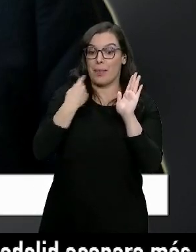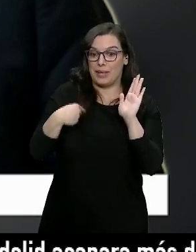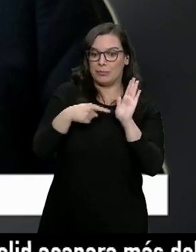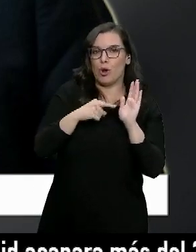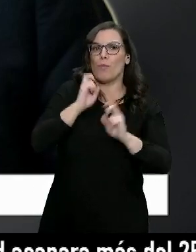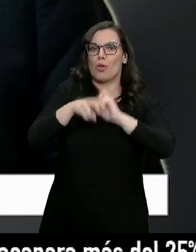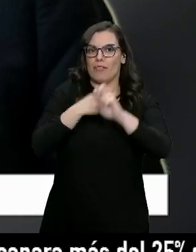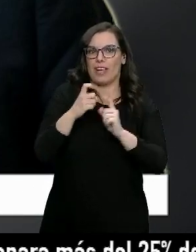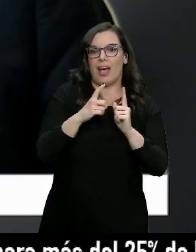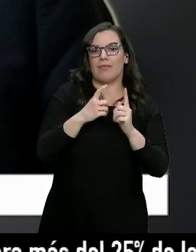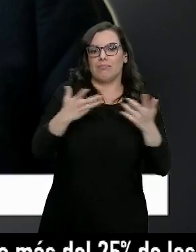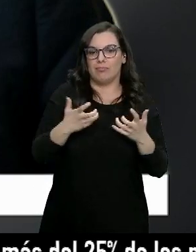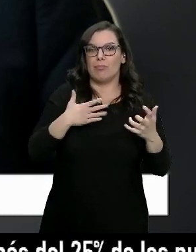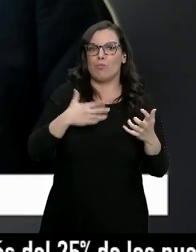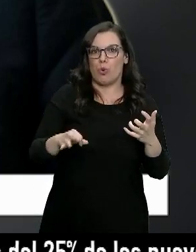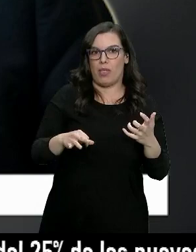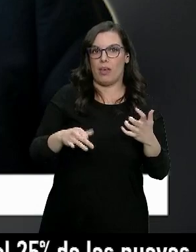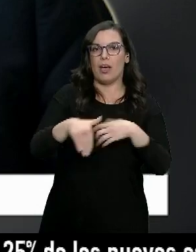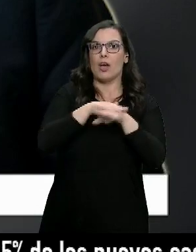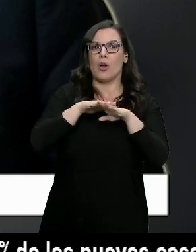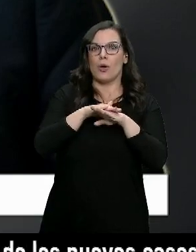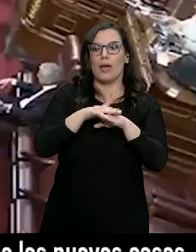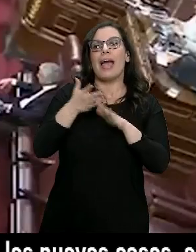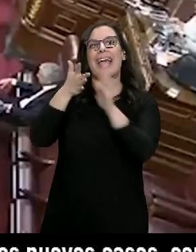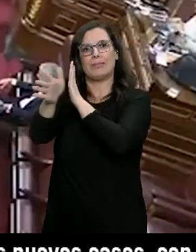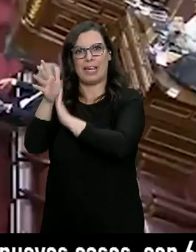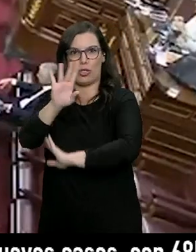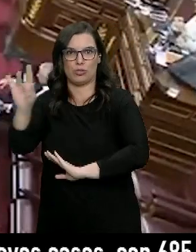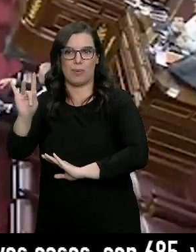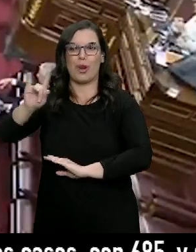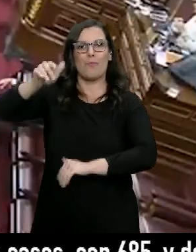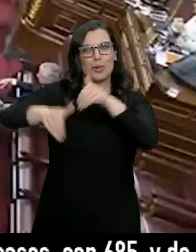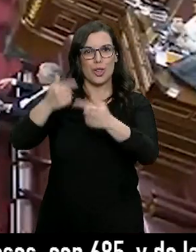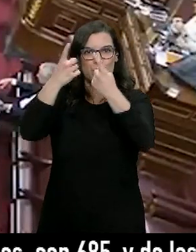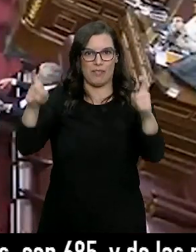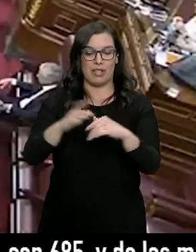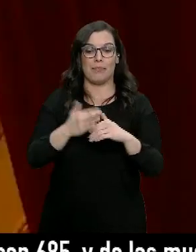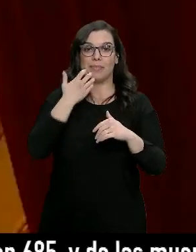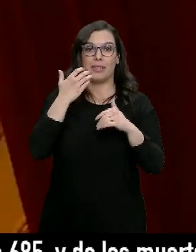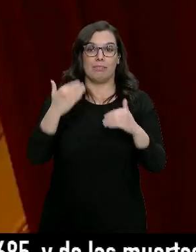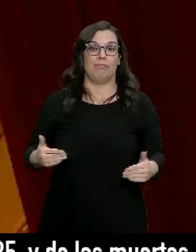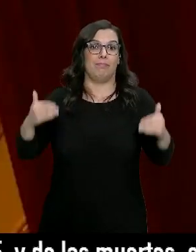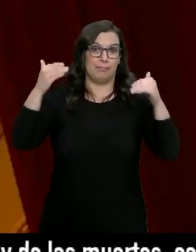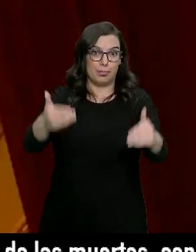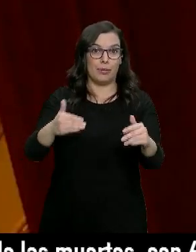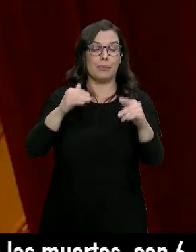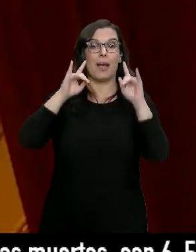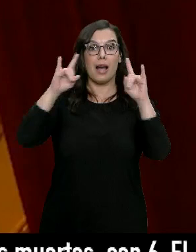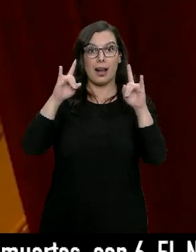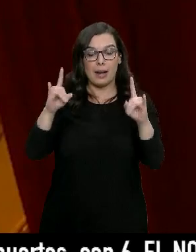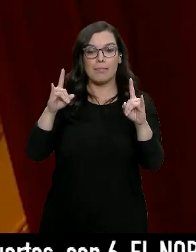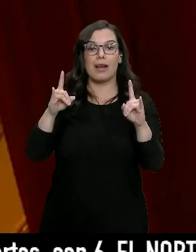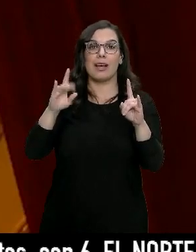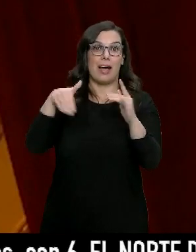ser modificado por el Gobierno dando cuenta a las Cortes. A través de la votación de la prórroga de este estado de alarma, el Congreso